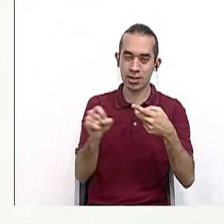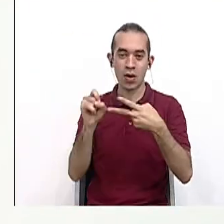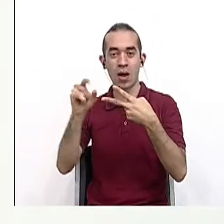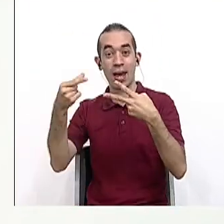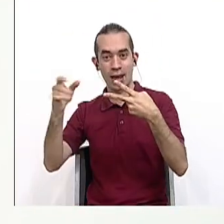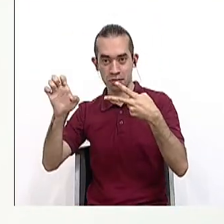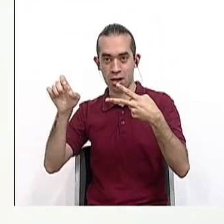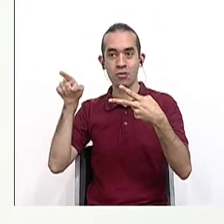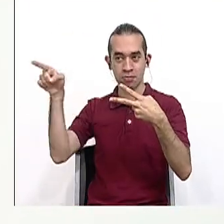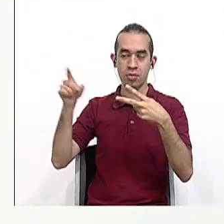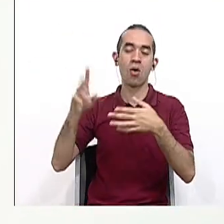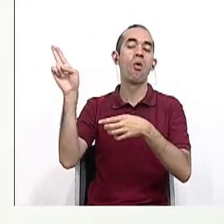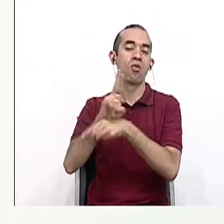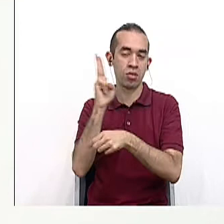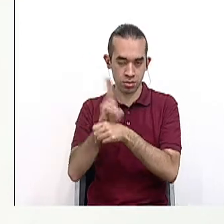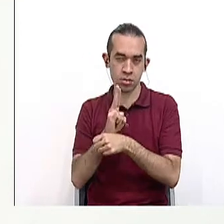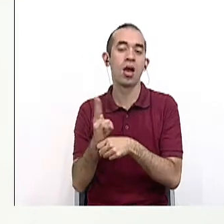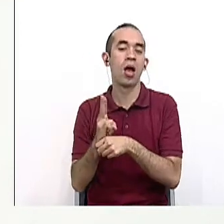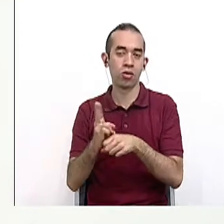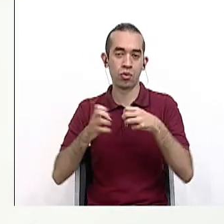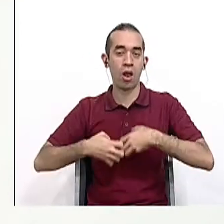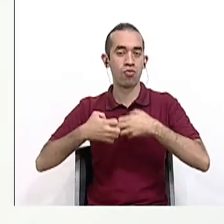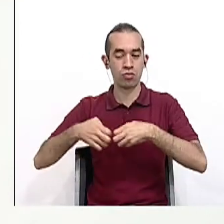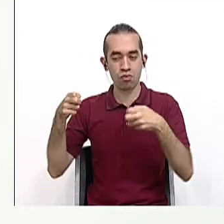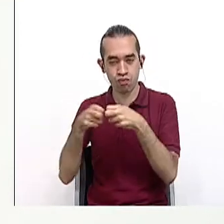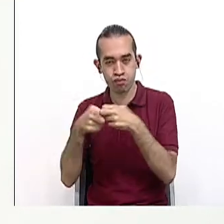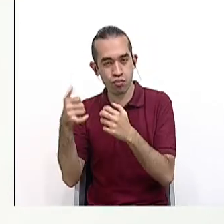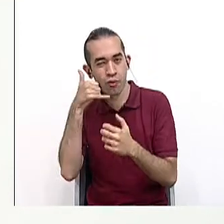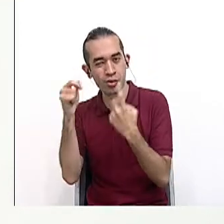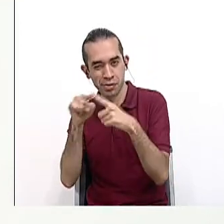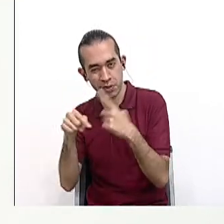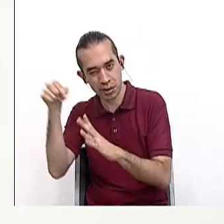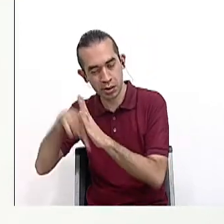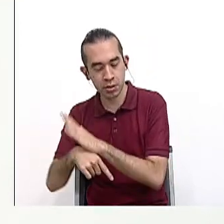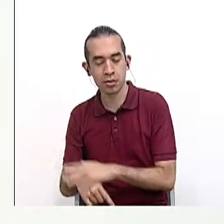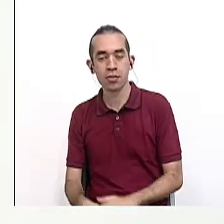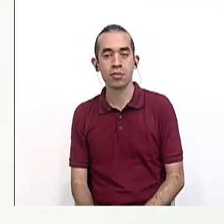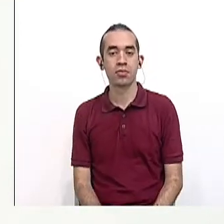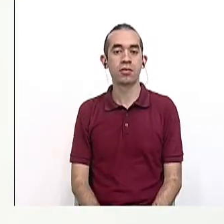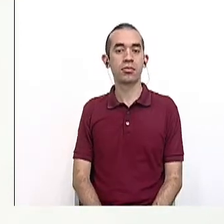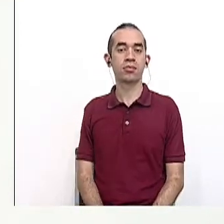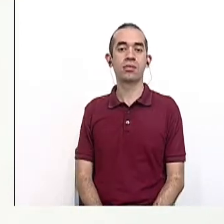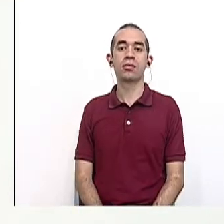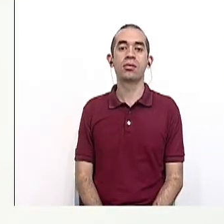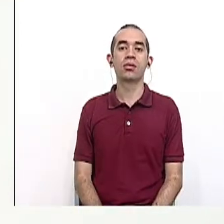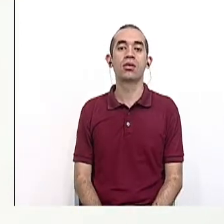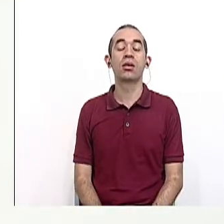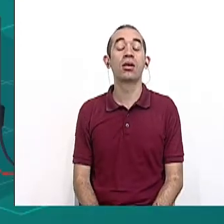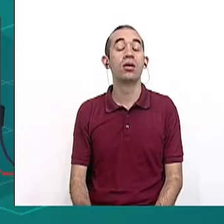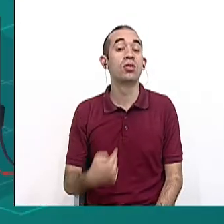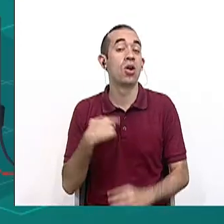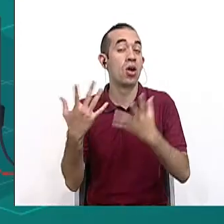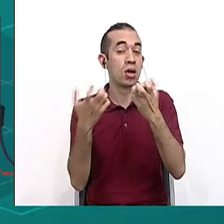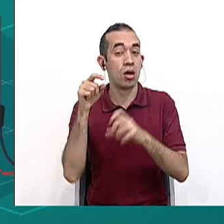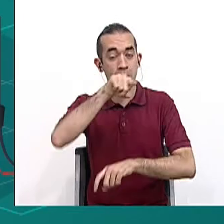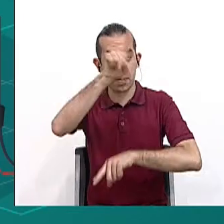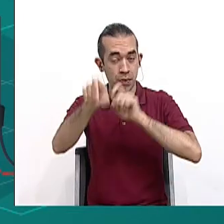utilizados en la industria electrónica. Excelente. Ahora quiero preguntarles